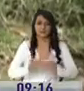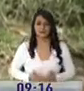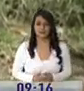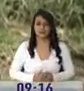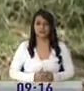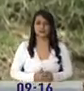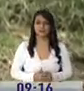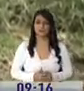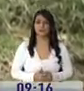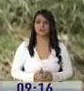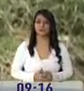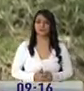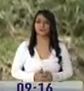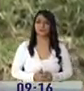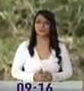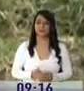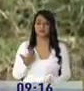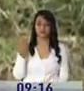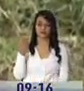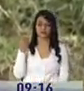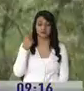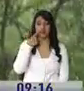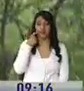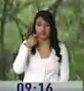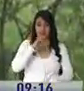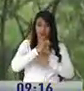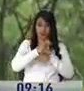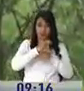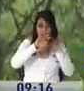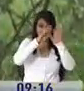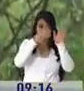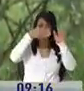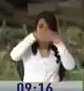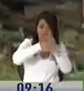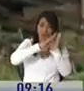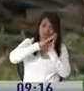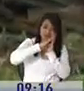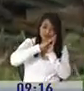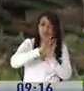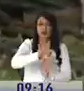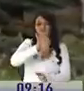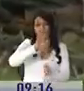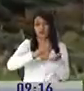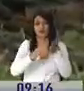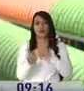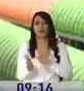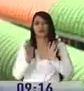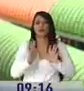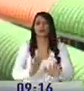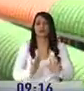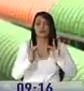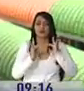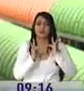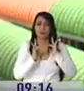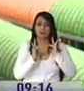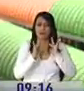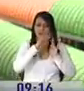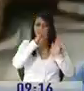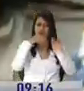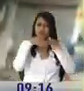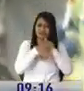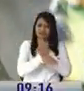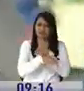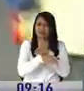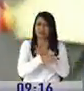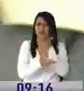Hogar horas atrás el Bruce Lee ecuatoriano el Bruce Lee de las calles fue encontrado sin vida en el interior de la caverna donde vivía